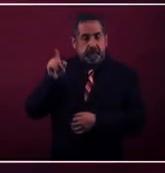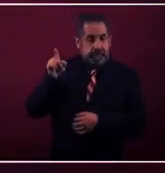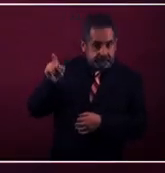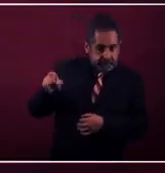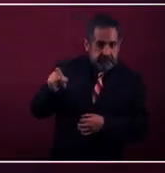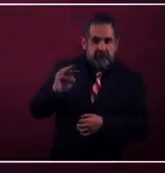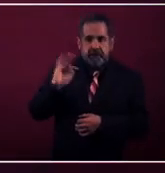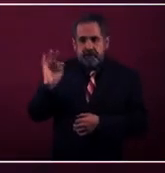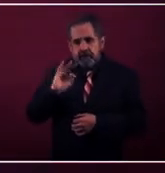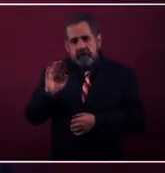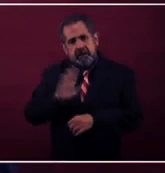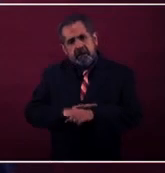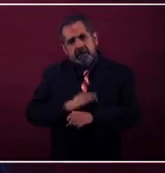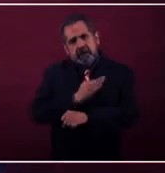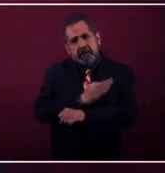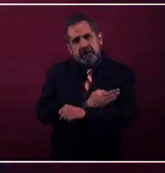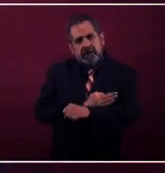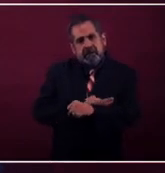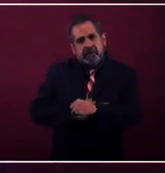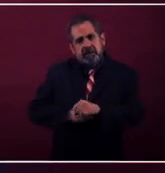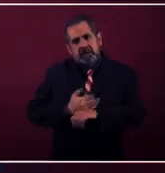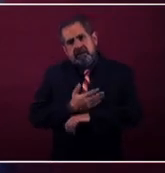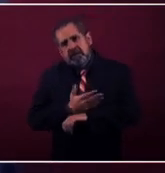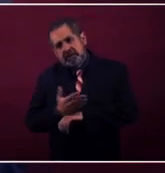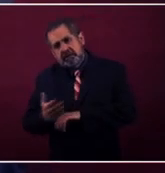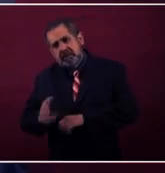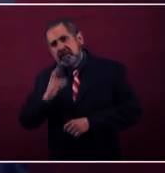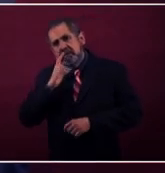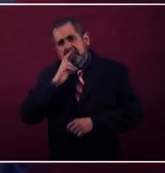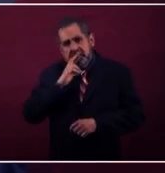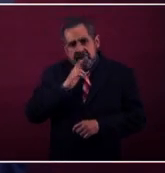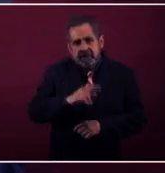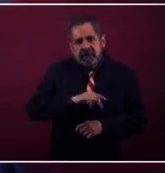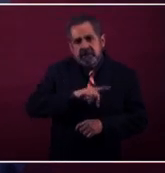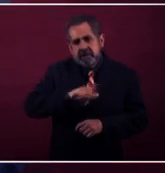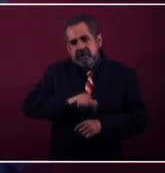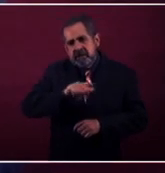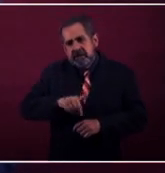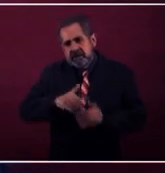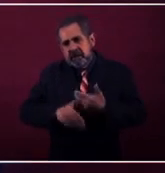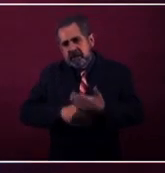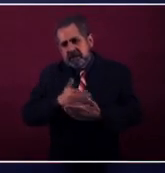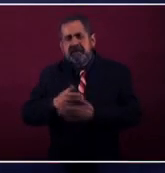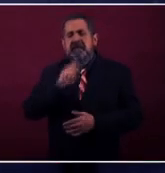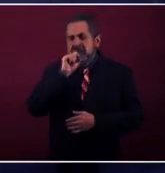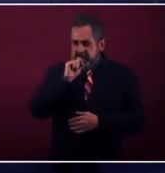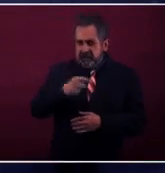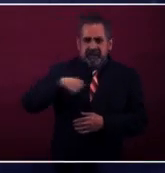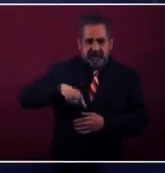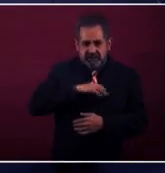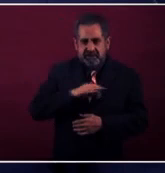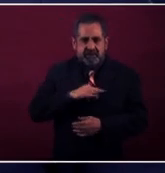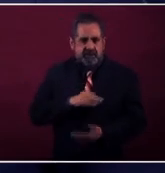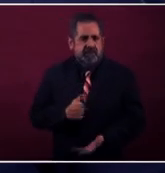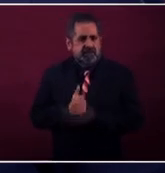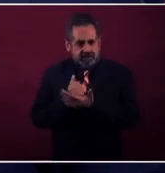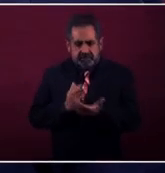correspondiente se tarda en resolver, pues también nosotros podemos